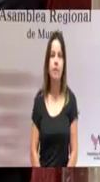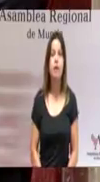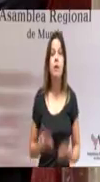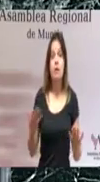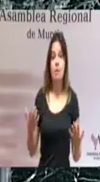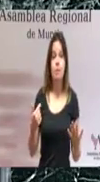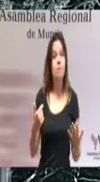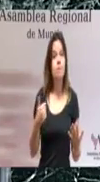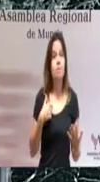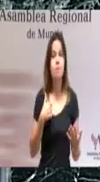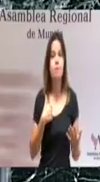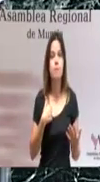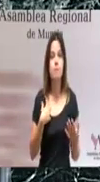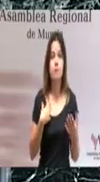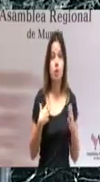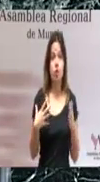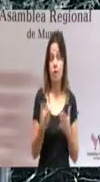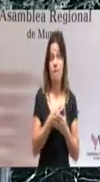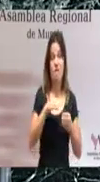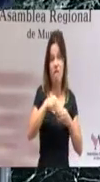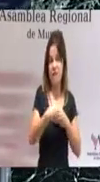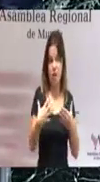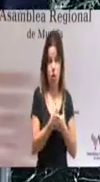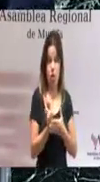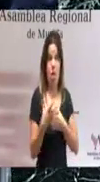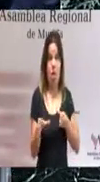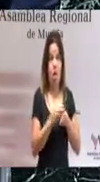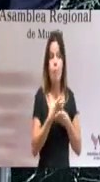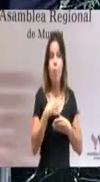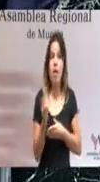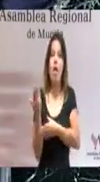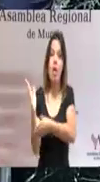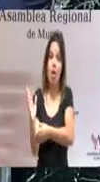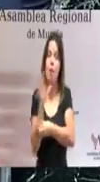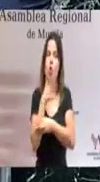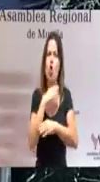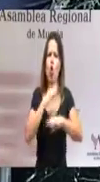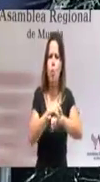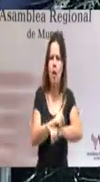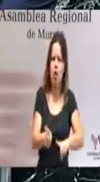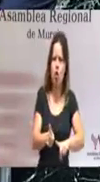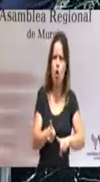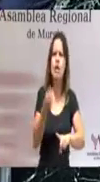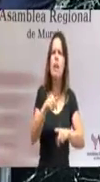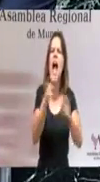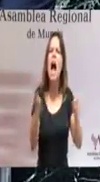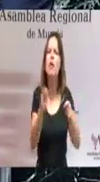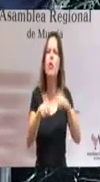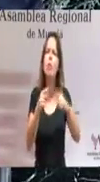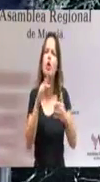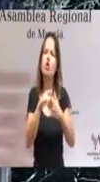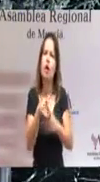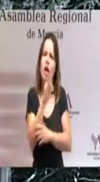Tengo todas estas fichas que se las puedo pasar de incumplimientos y anuncios que no se llevaron a